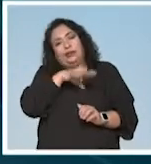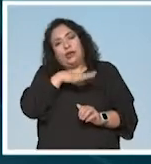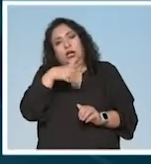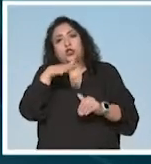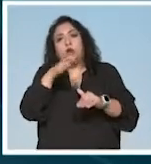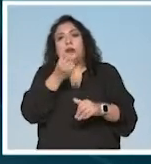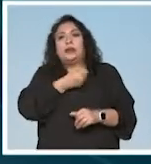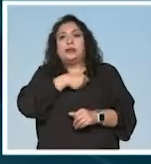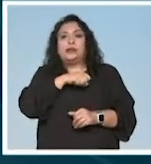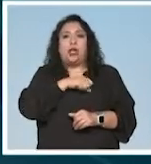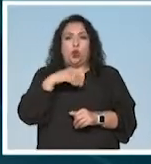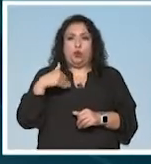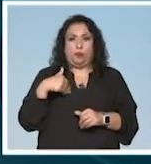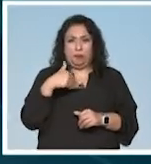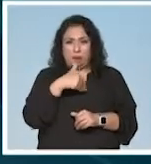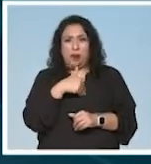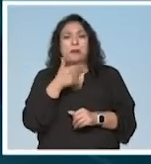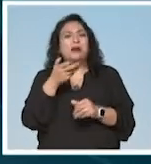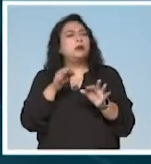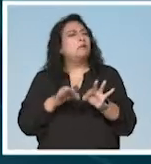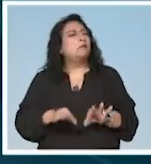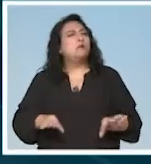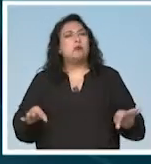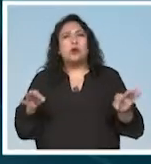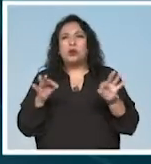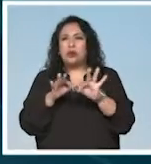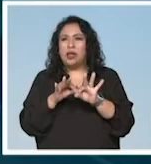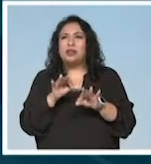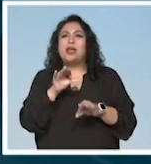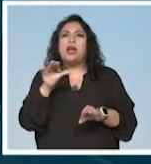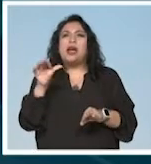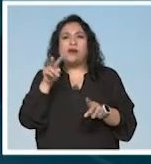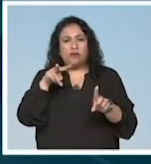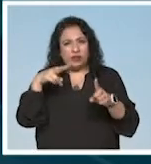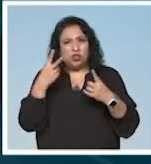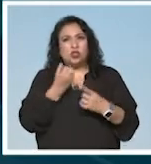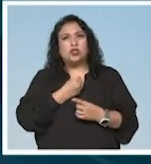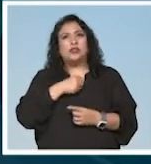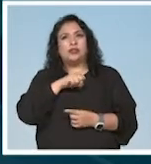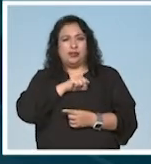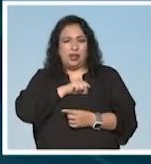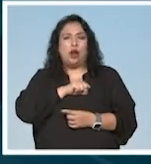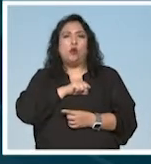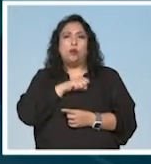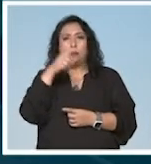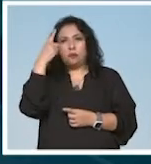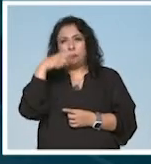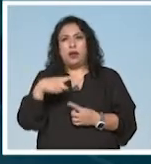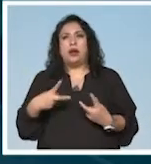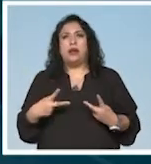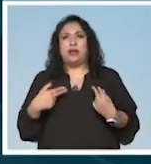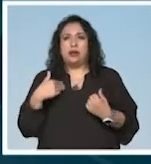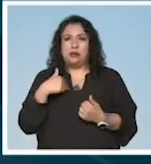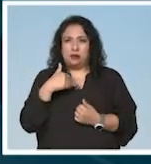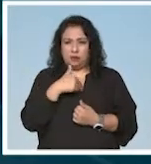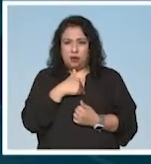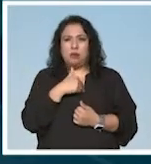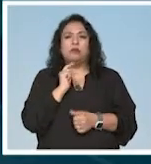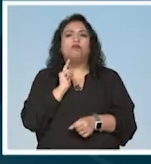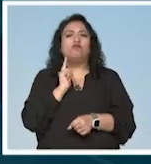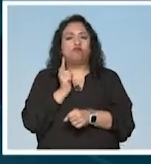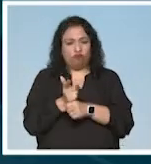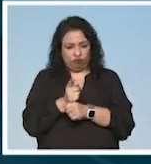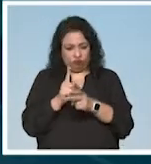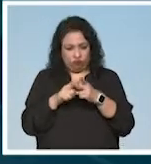sobre la salud de la mama Es parte indispensable de un enfoque de salud pública para el cáncer de mama su